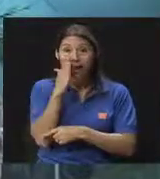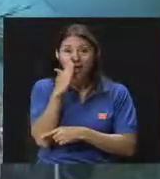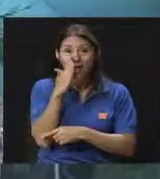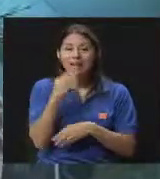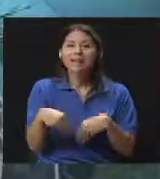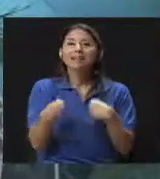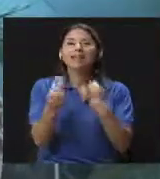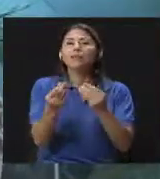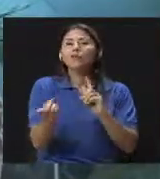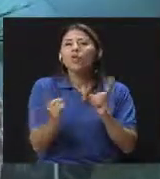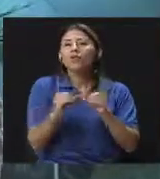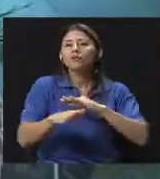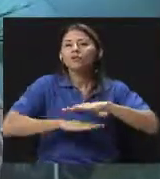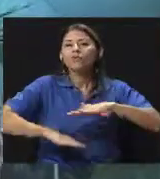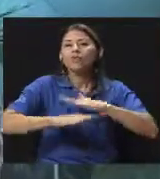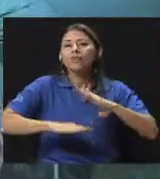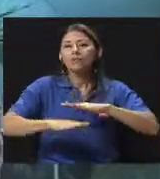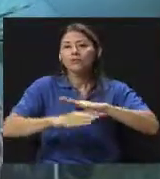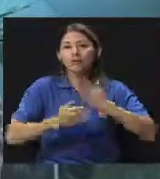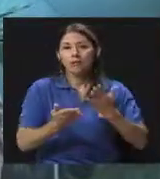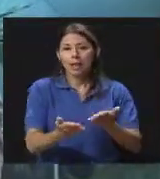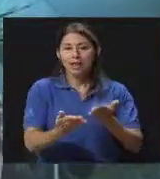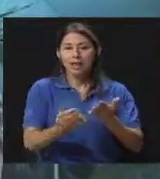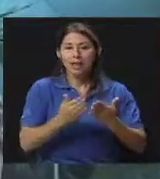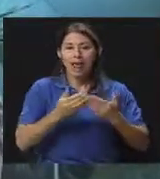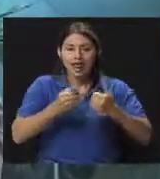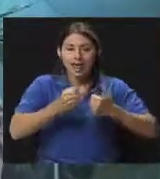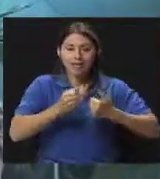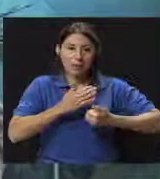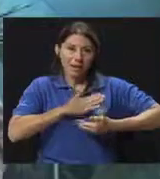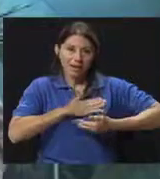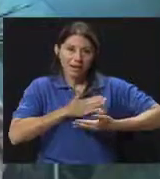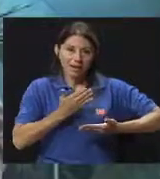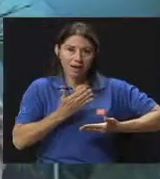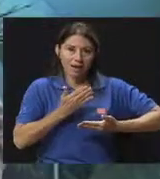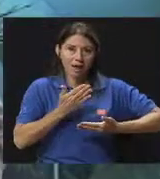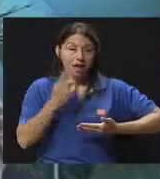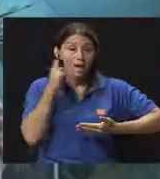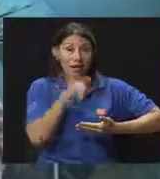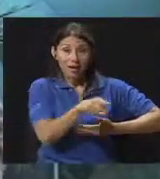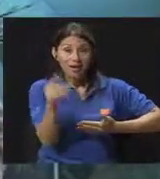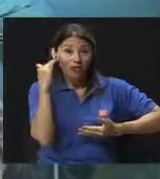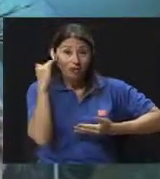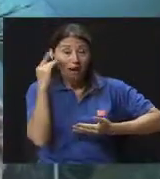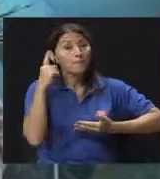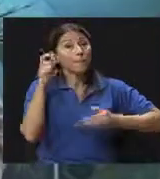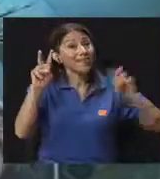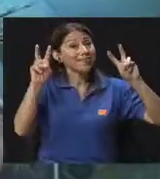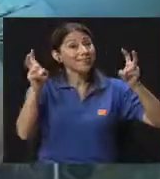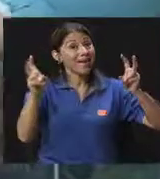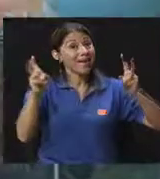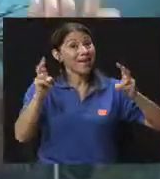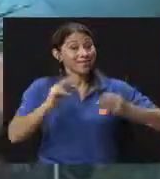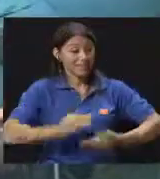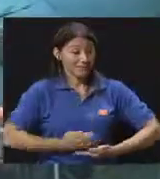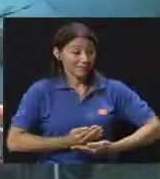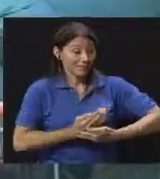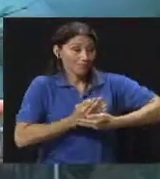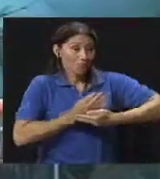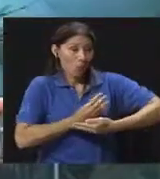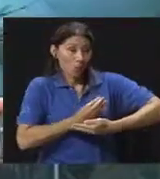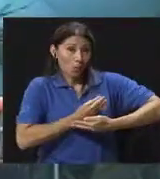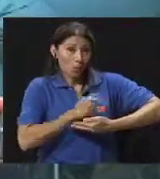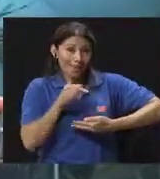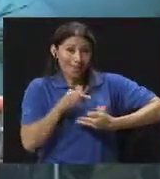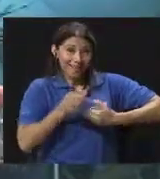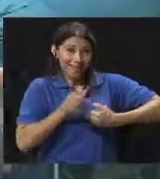leche materna para que ellos conozcan, porque el tema de lactancia materna es muy curioso, existe toda una cultura de lactancia